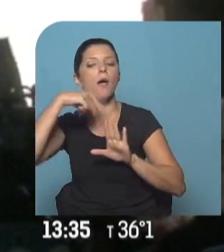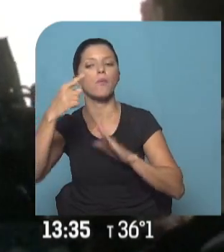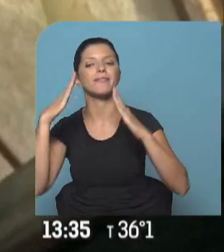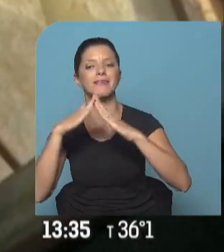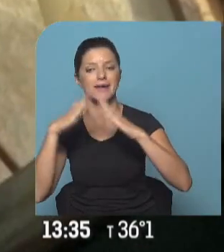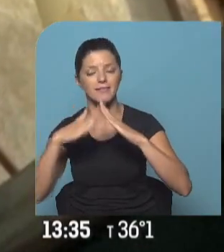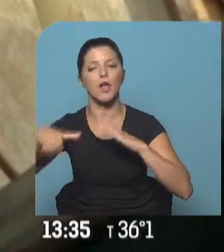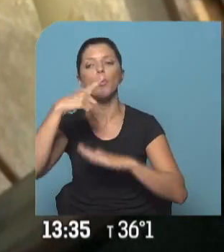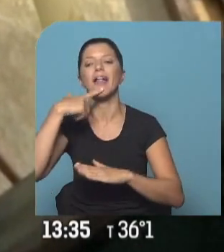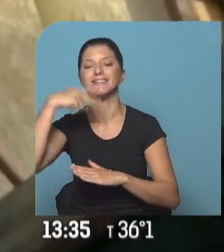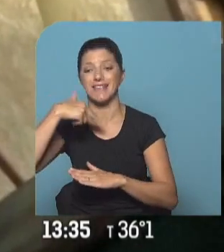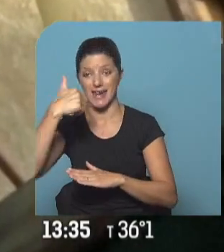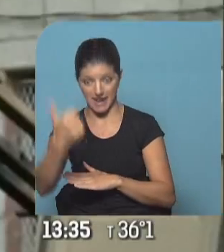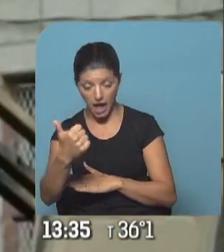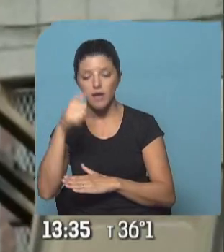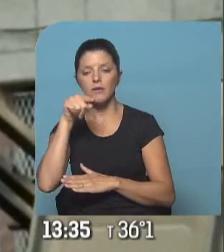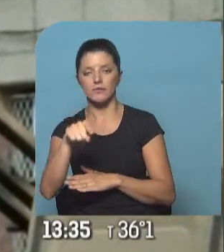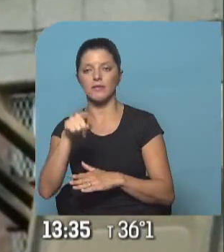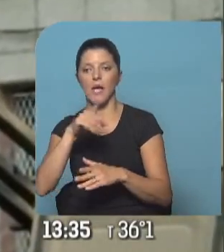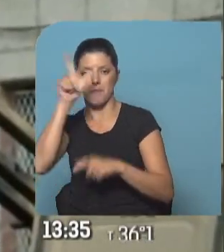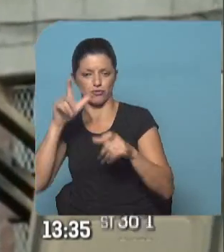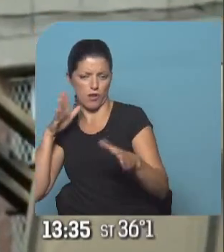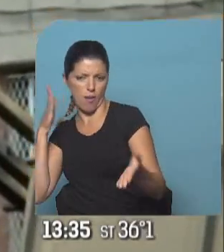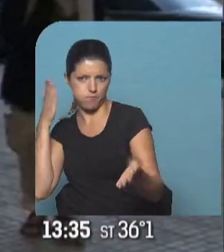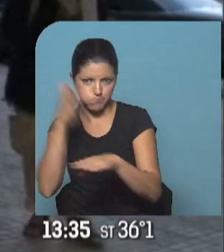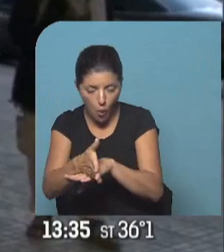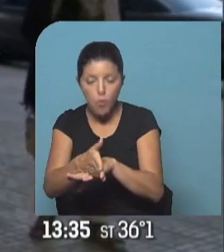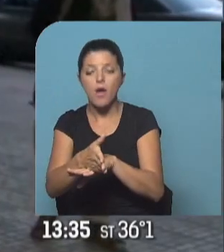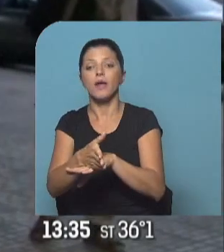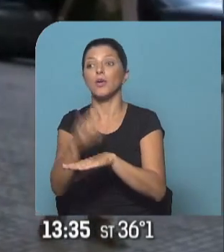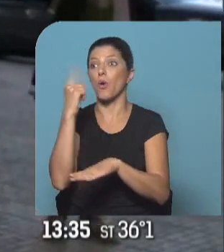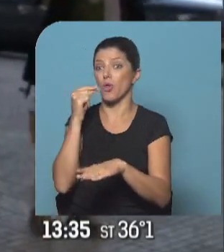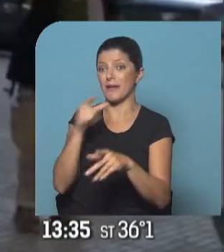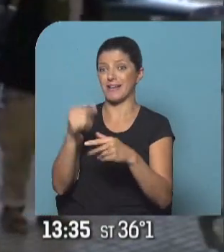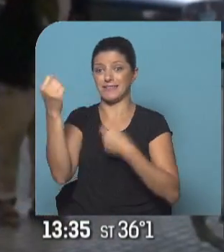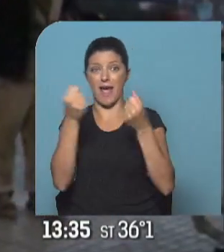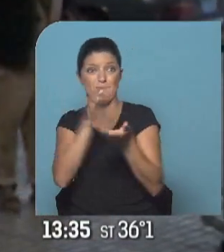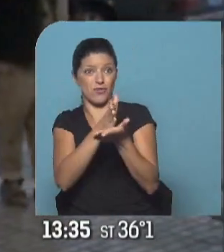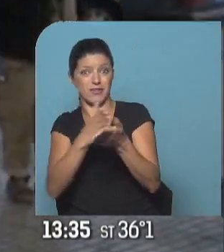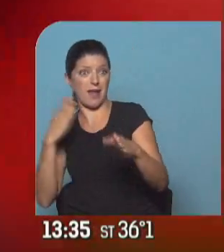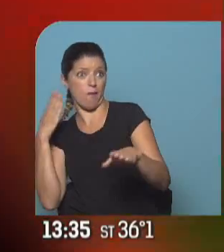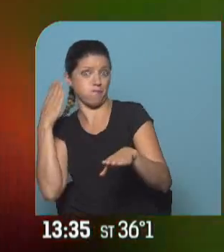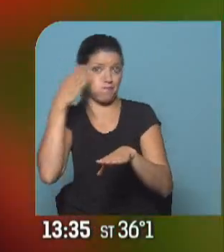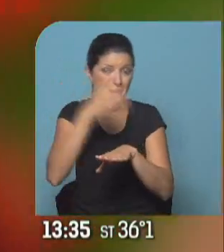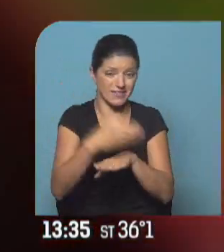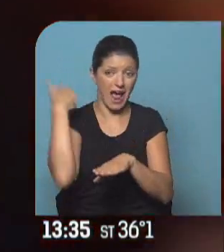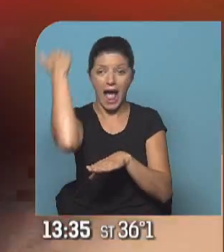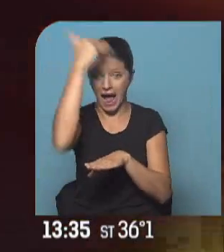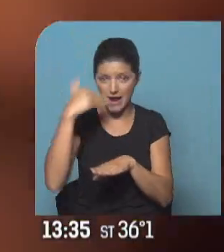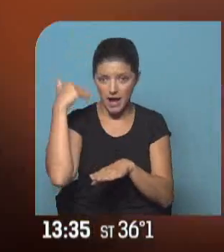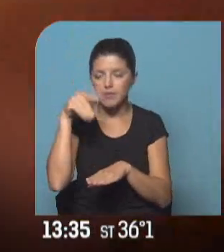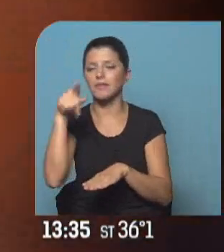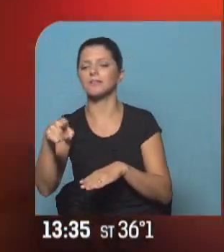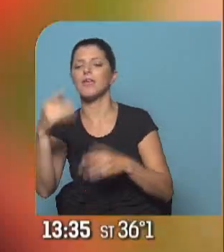la capital yemení, fue asaltada y cuando Saleh intentaba cruzar la frontera hacia Arabia Saudita, su vehículo blindado